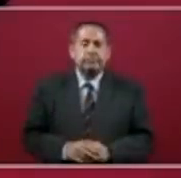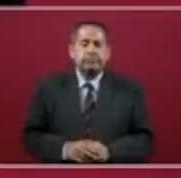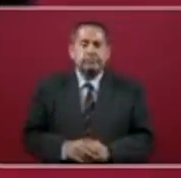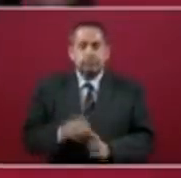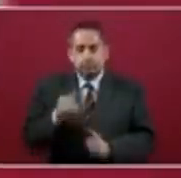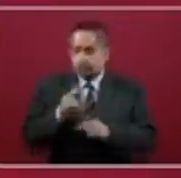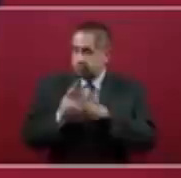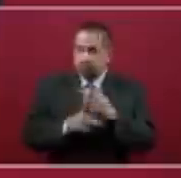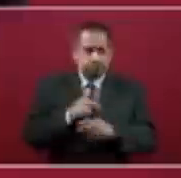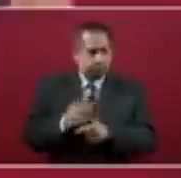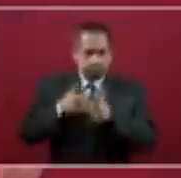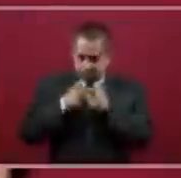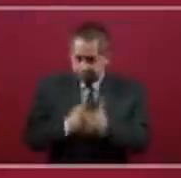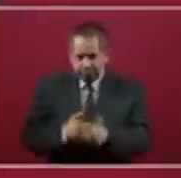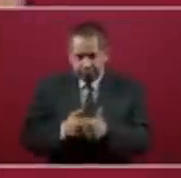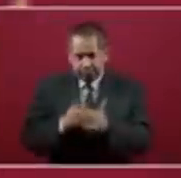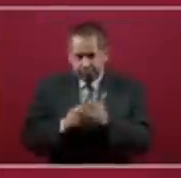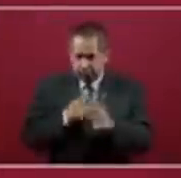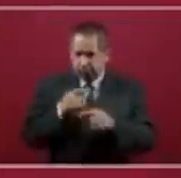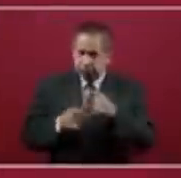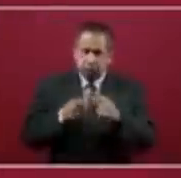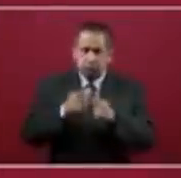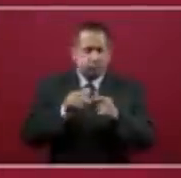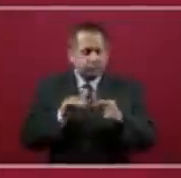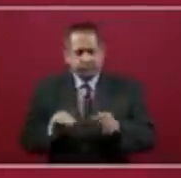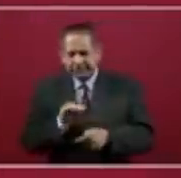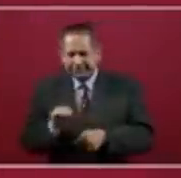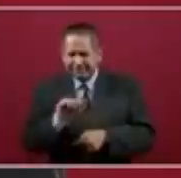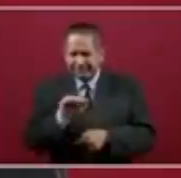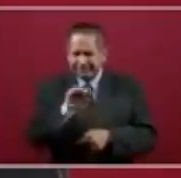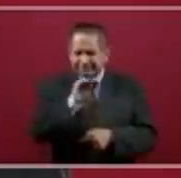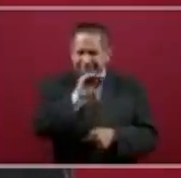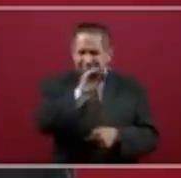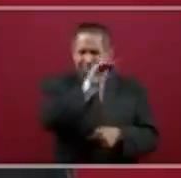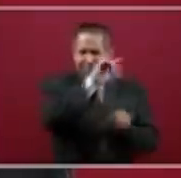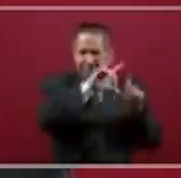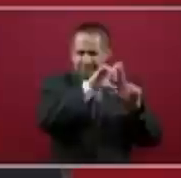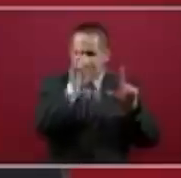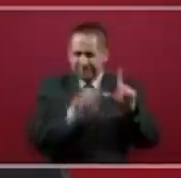Y vamos a seguir recorriendo el país.